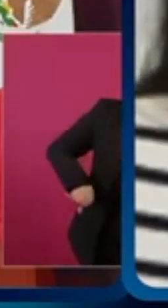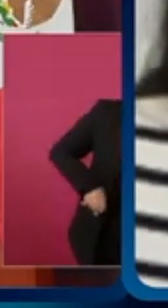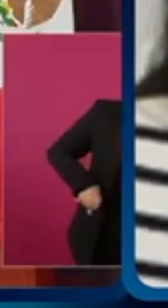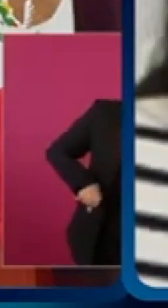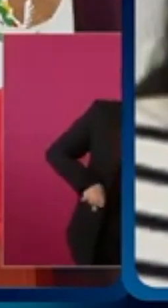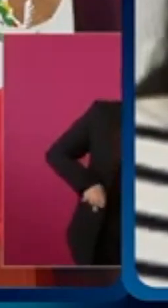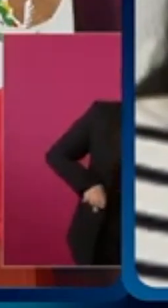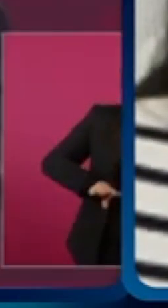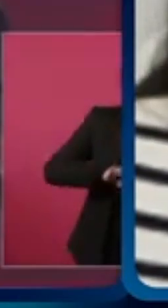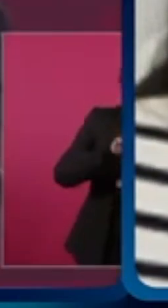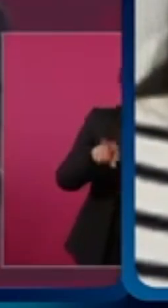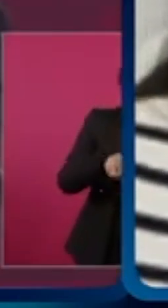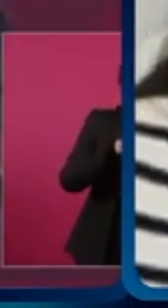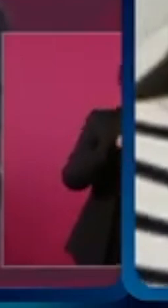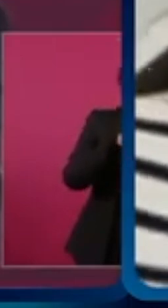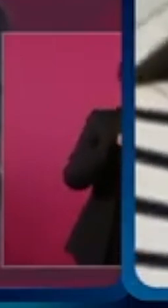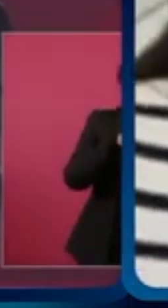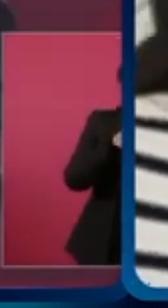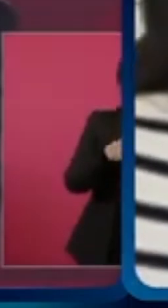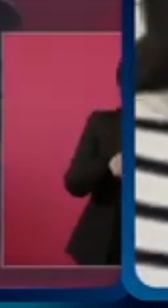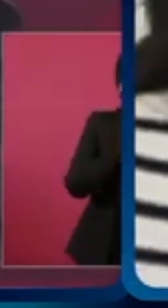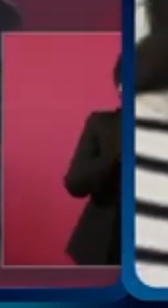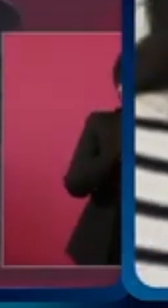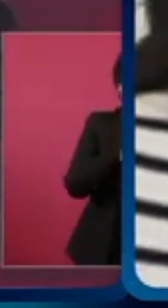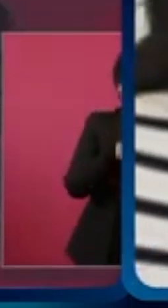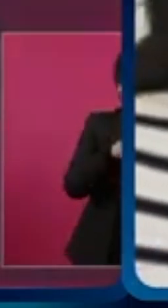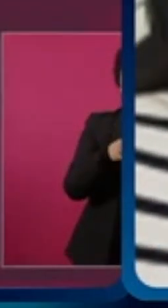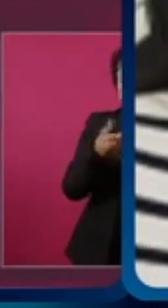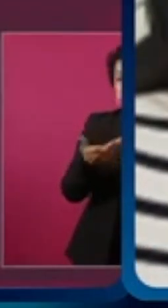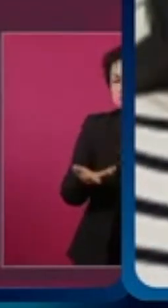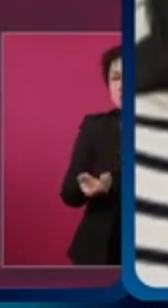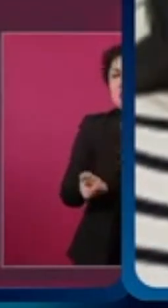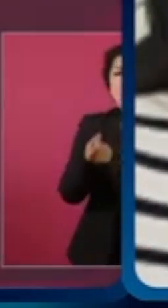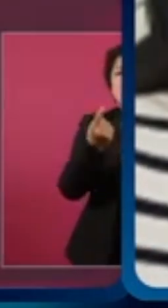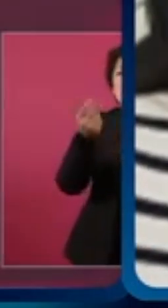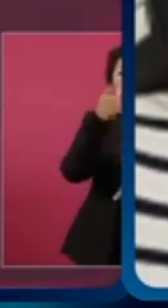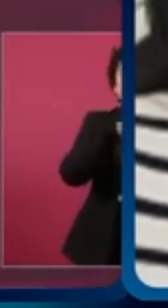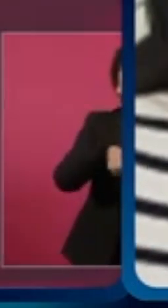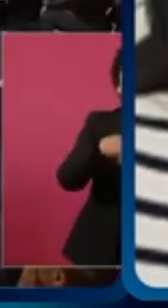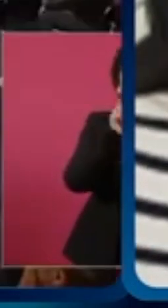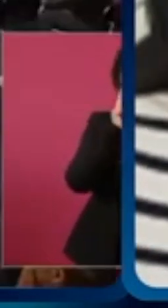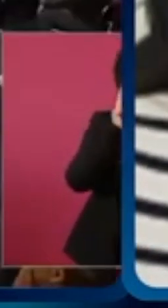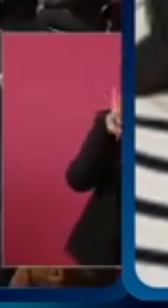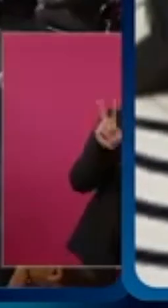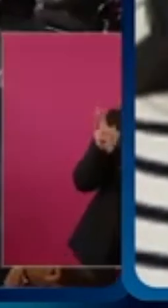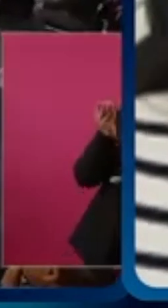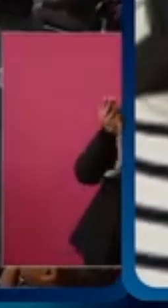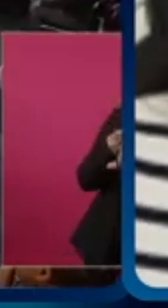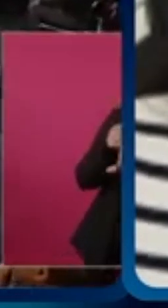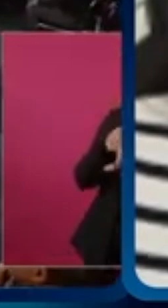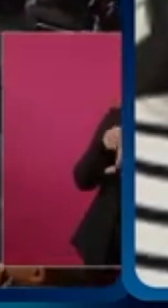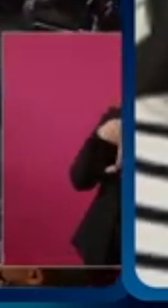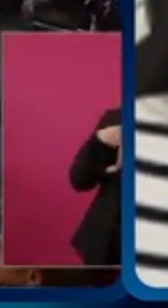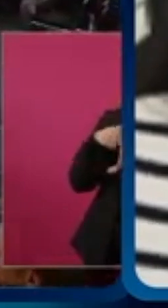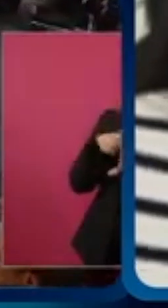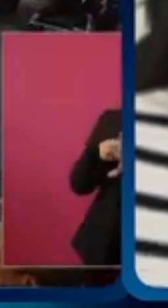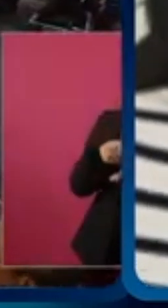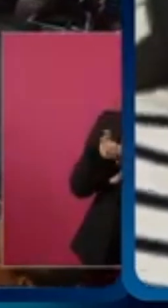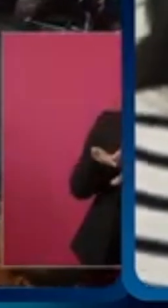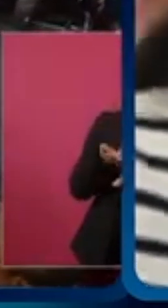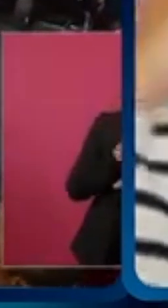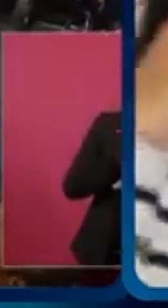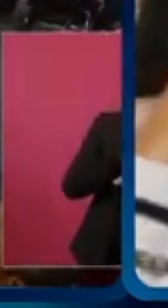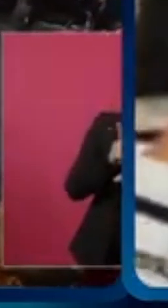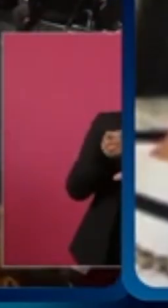esa es la segunda. Hay quienes dicen: no me gusta el candidato, pero yo soy de este partido.